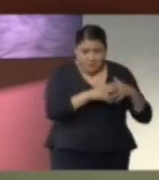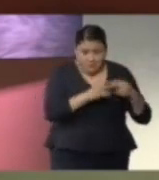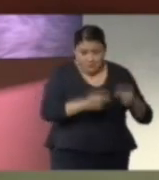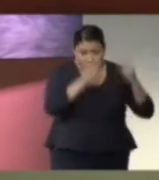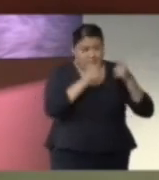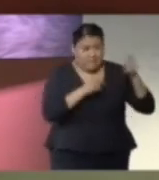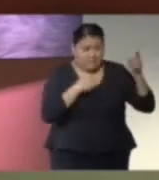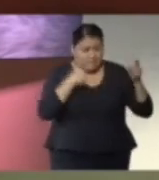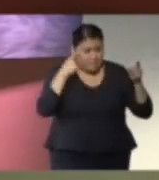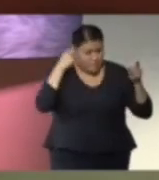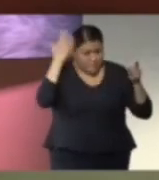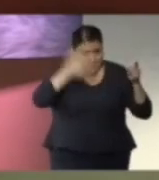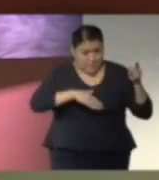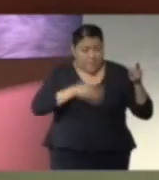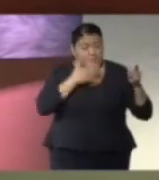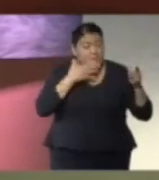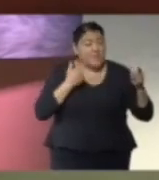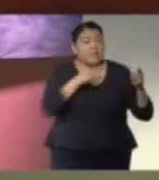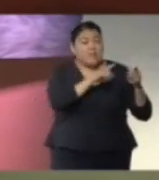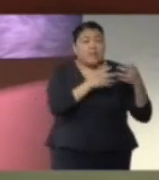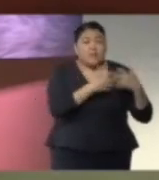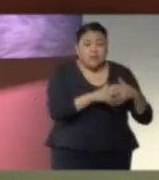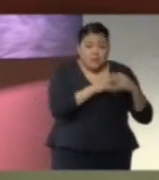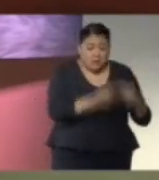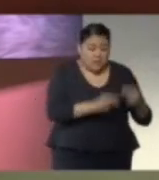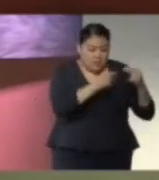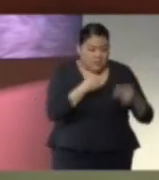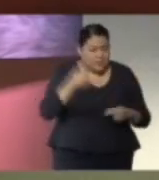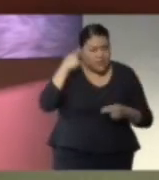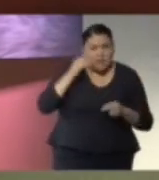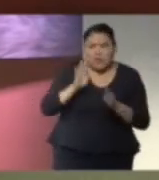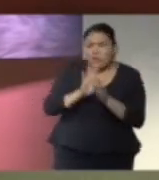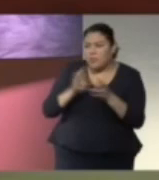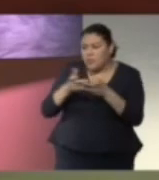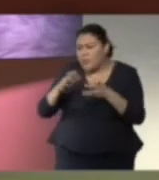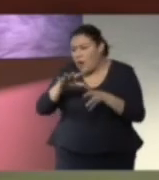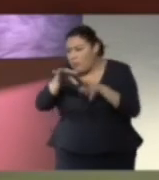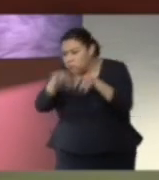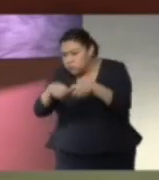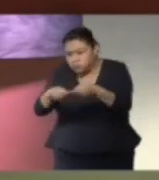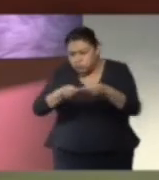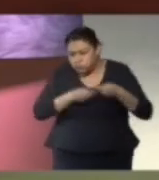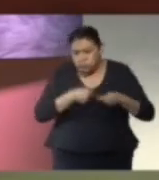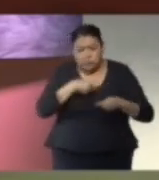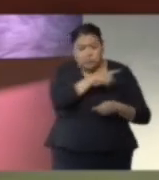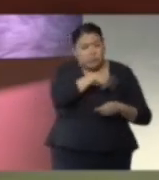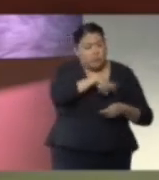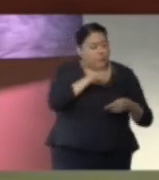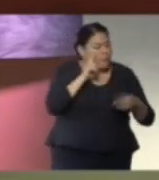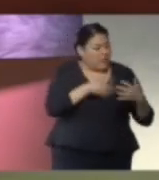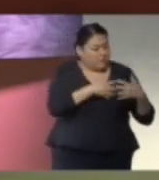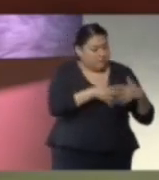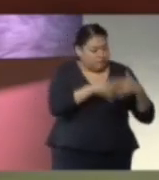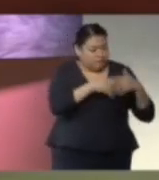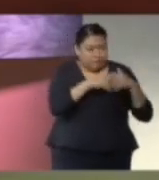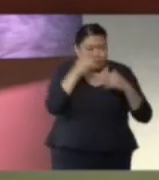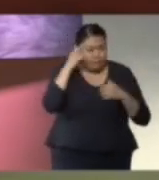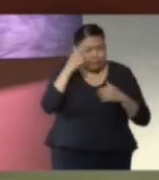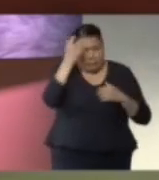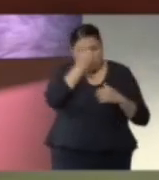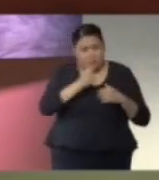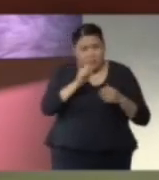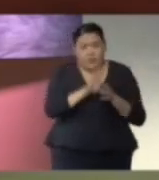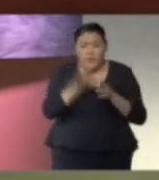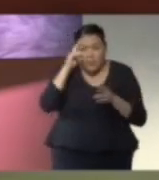el conocimiento que las empresas han ido produciendo y en lo que se han ido especializando en esta ingeniería de conflictos es